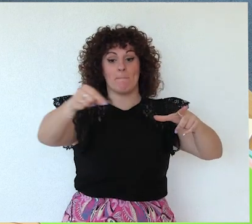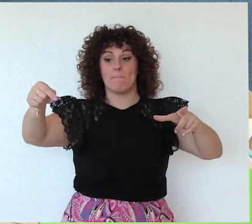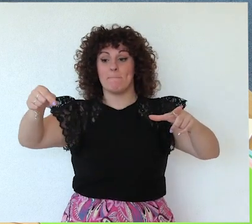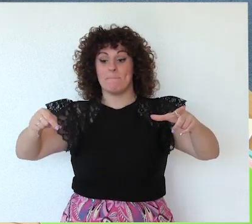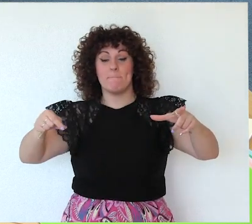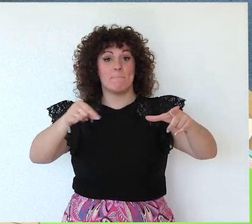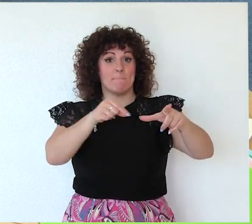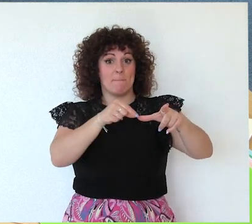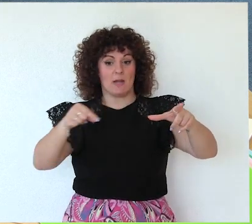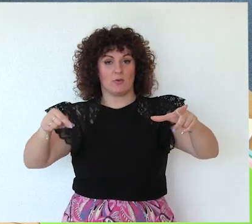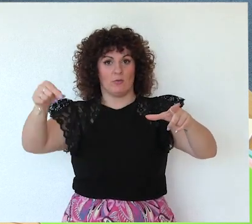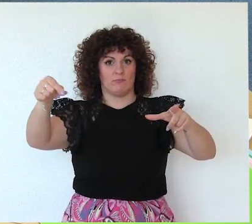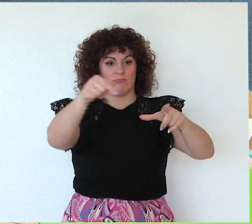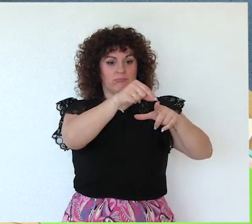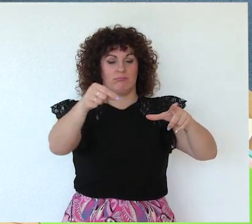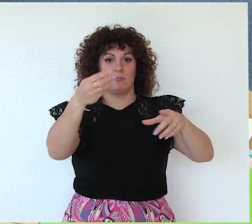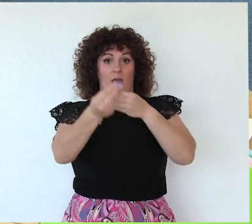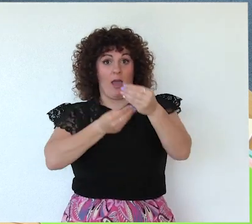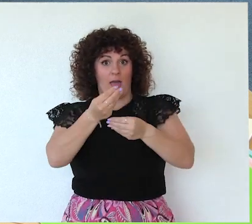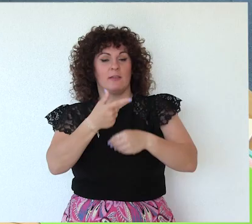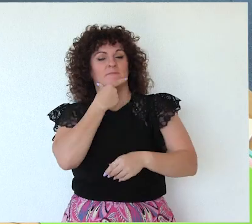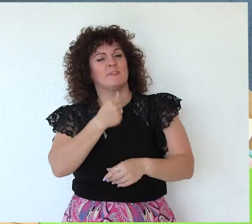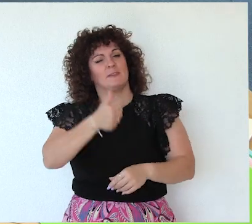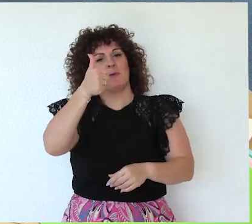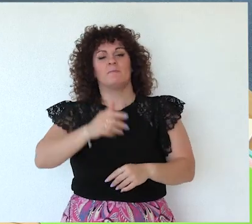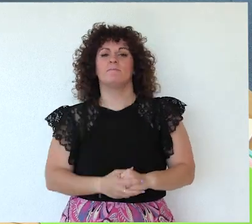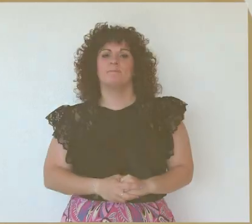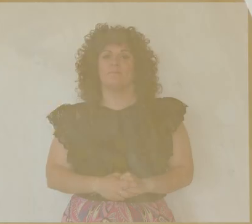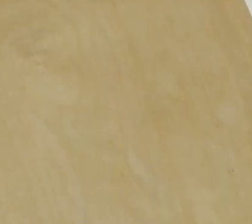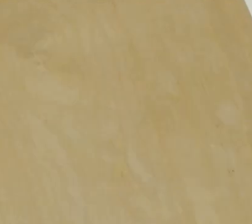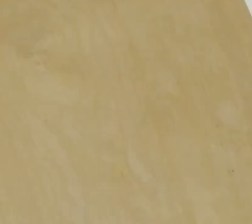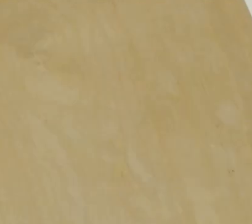de la foto respecto al trozo que vamos a trabajar.